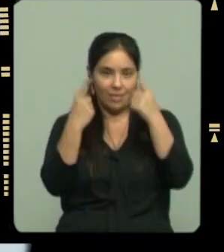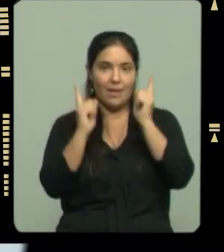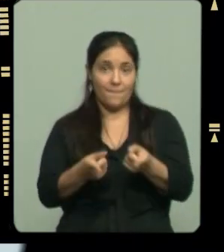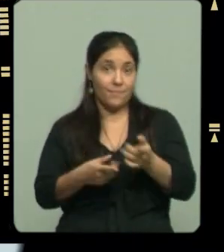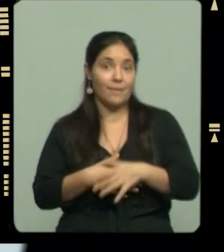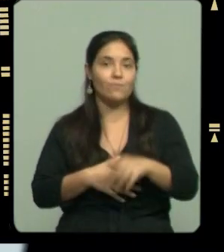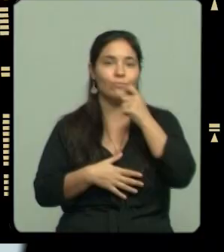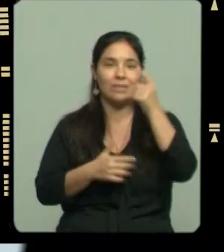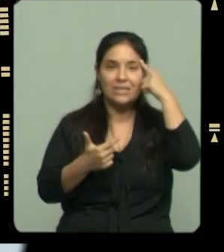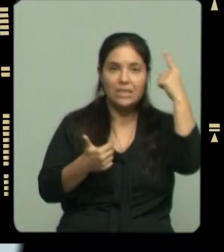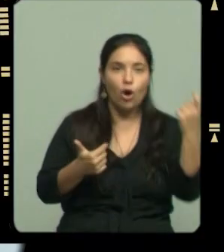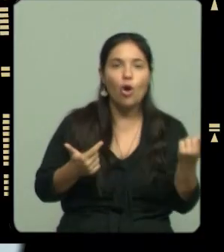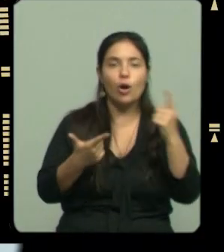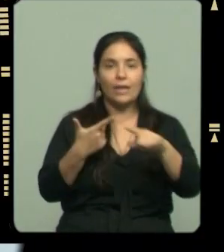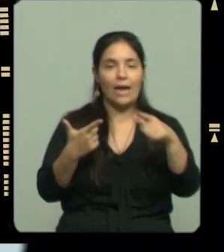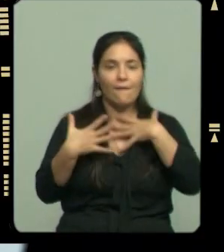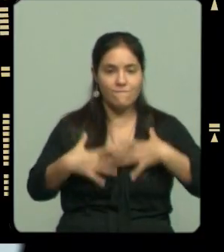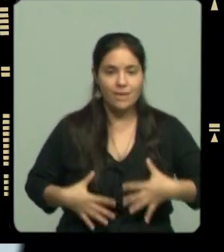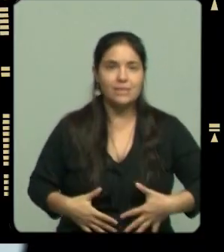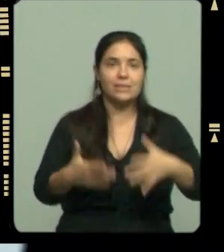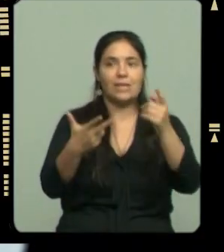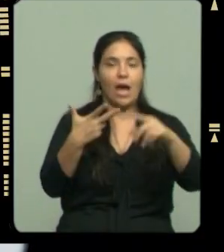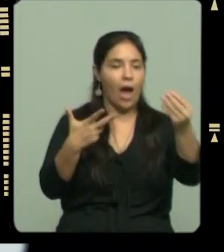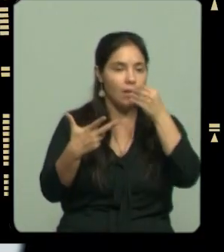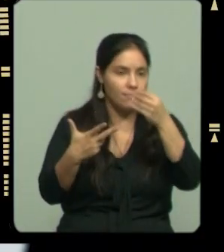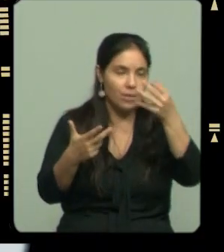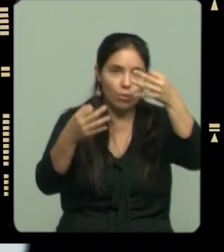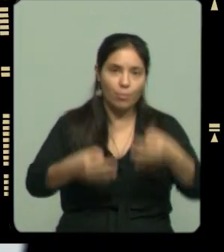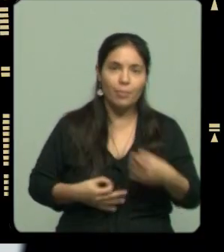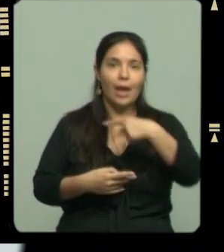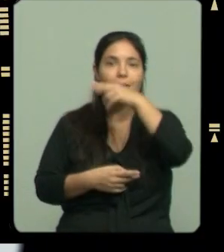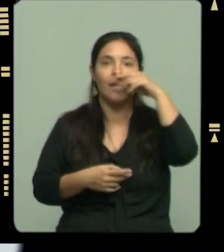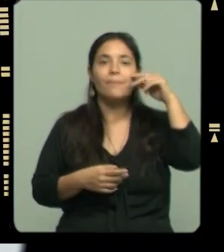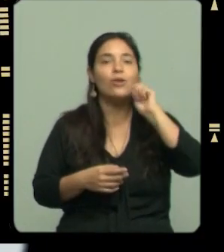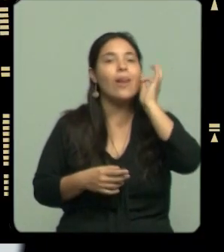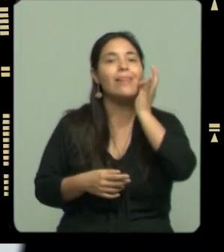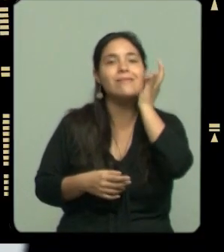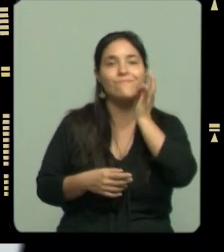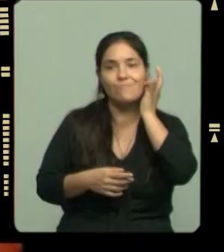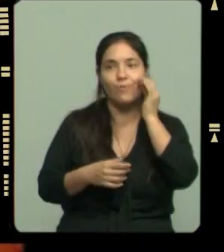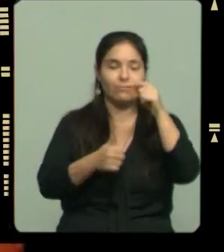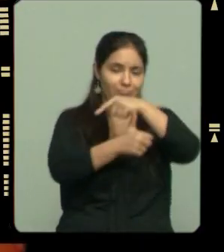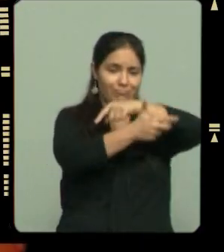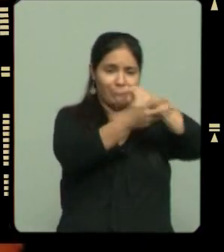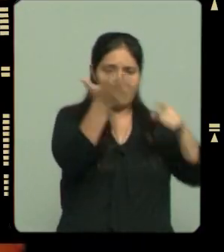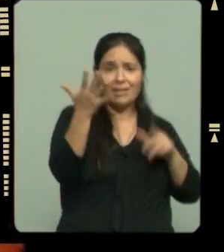lugar. Vitalidad psicológica, física, está muy relacionado con cómo me alimento, con el aire que respiro, y eso hace a mi riqueza. Por eso los